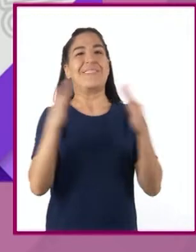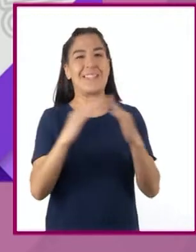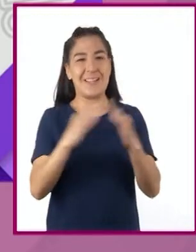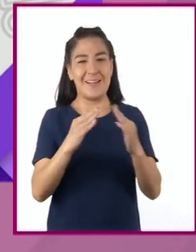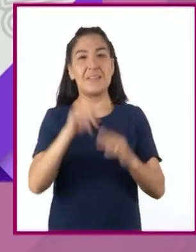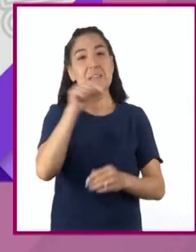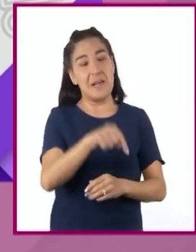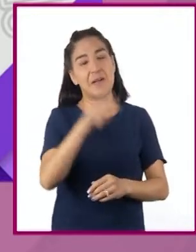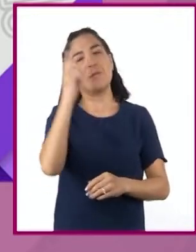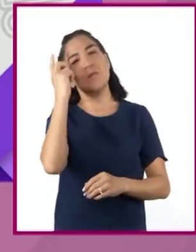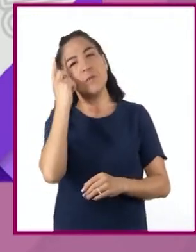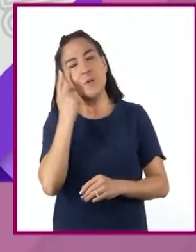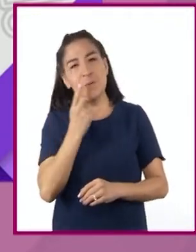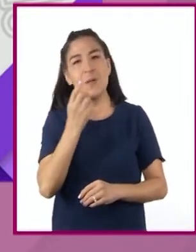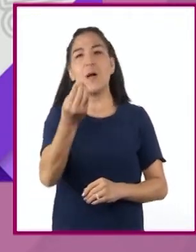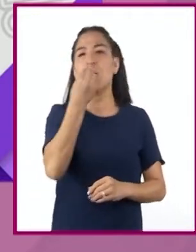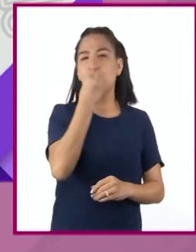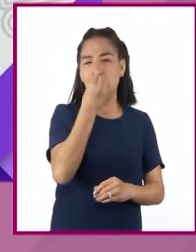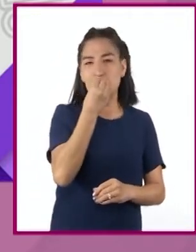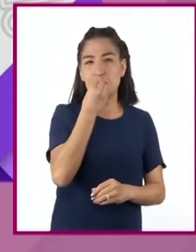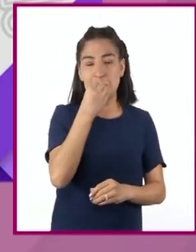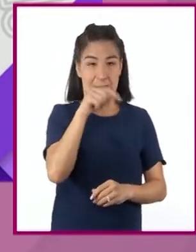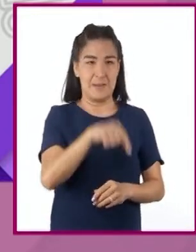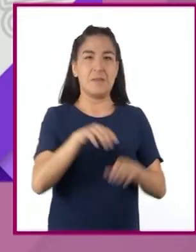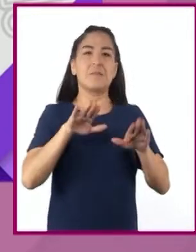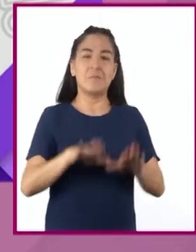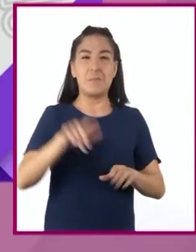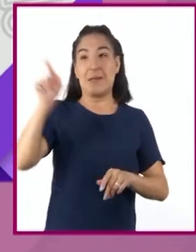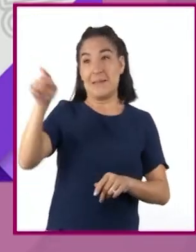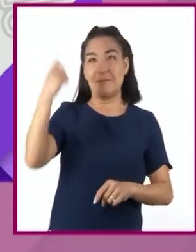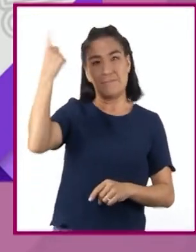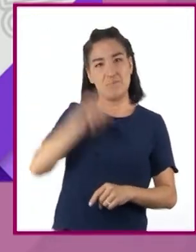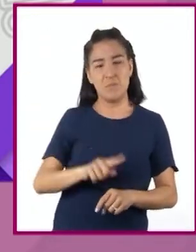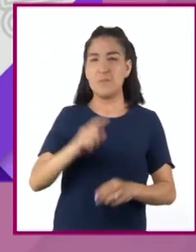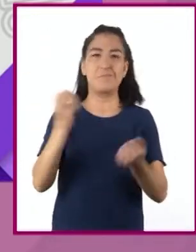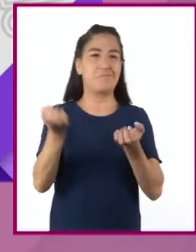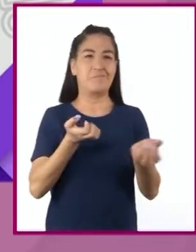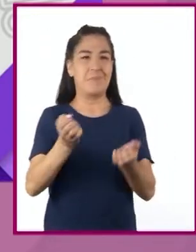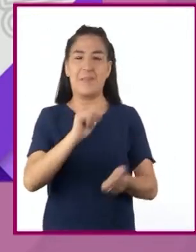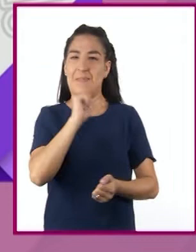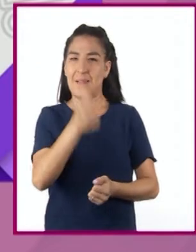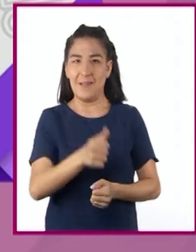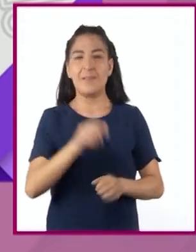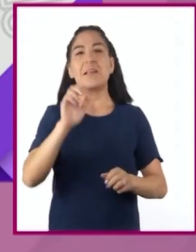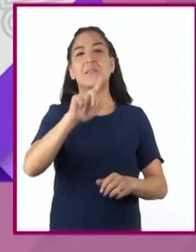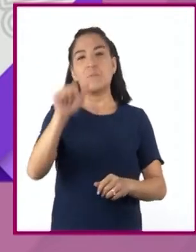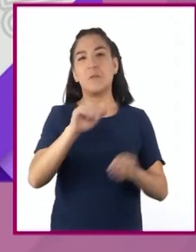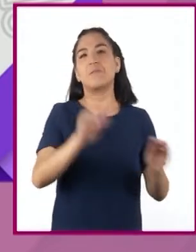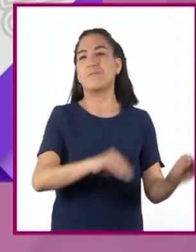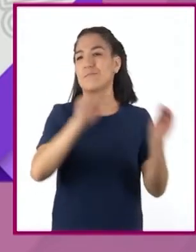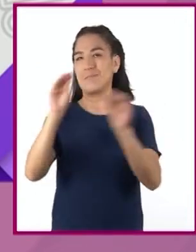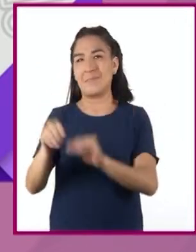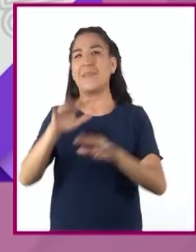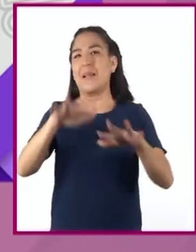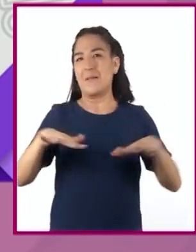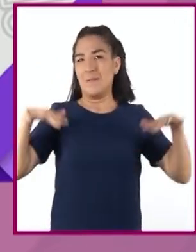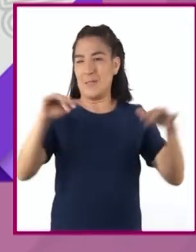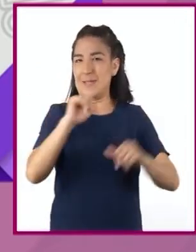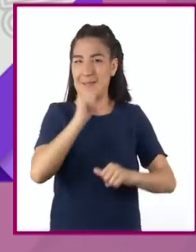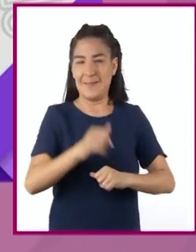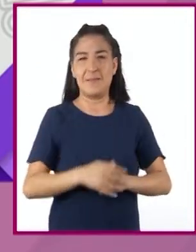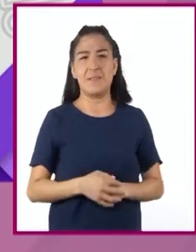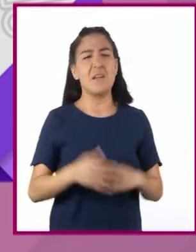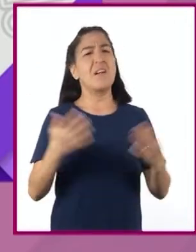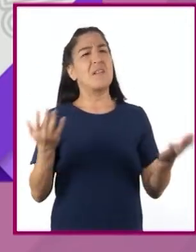dormimos, comemos y estamos mientras el domador no nos entrena o nos llevan a la función. O sea